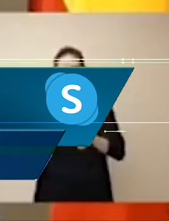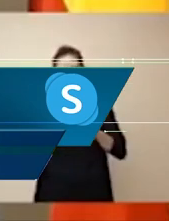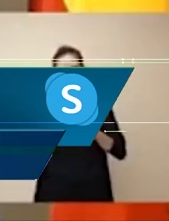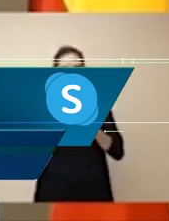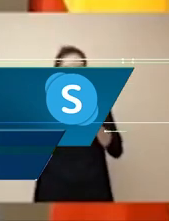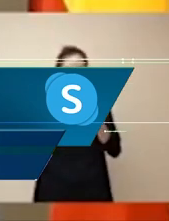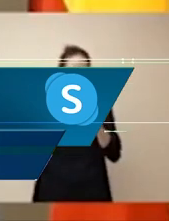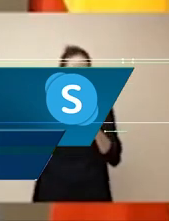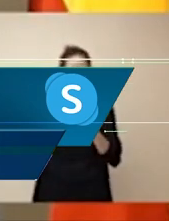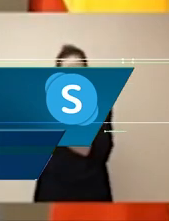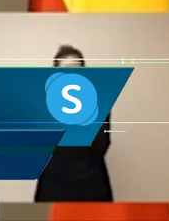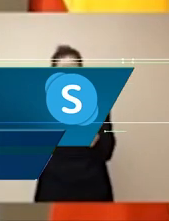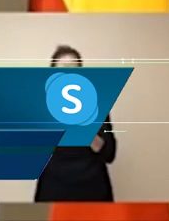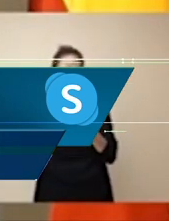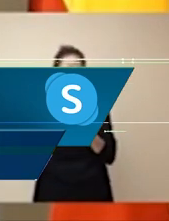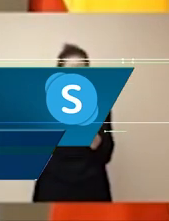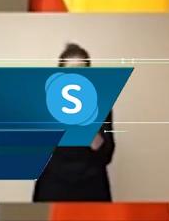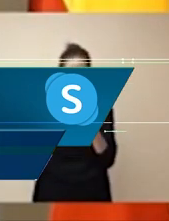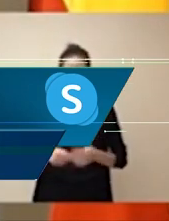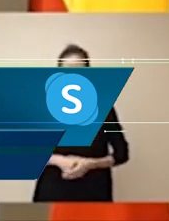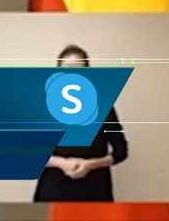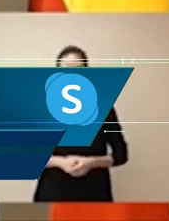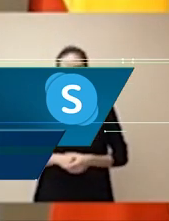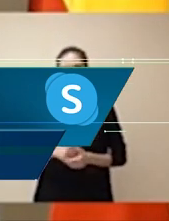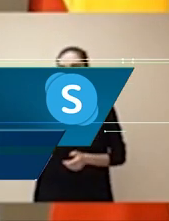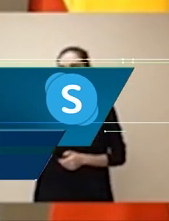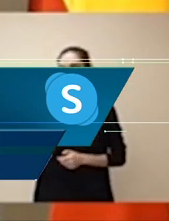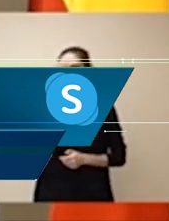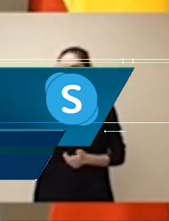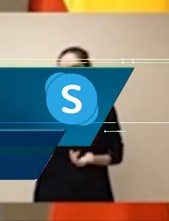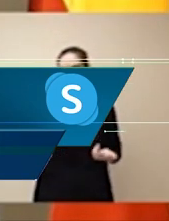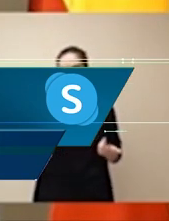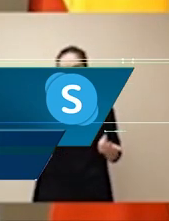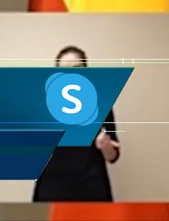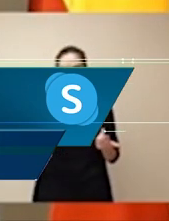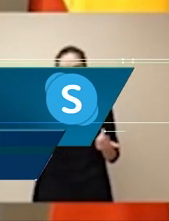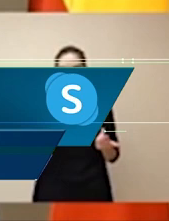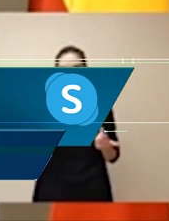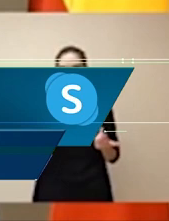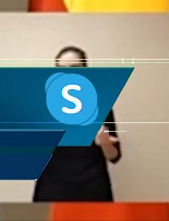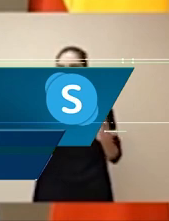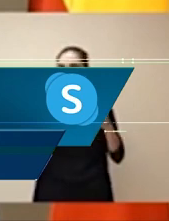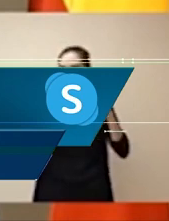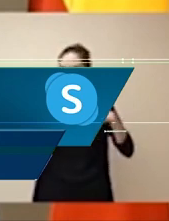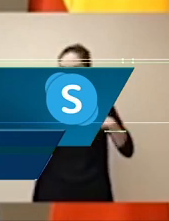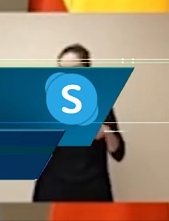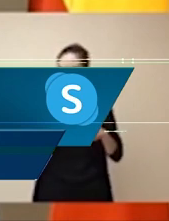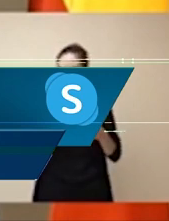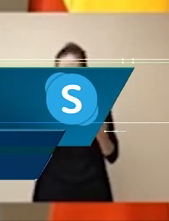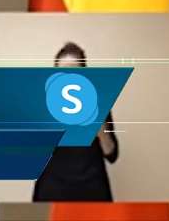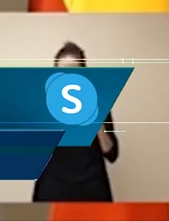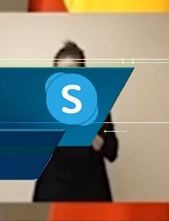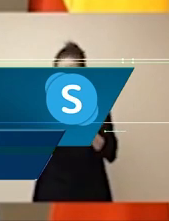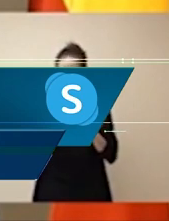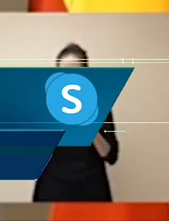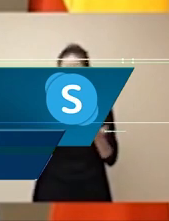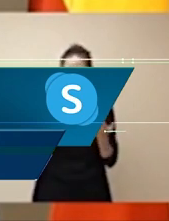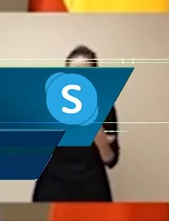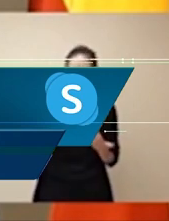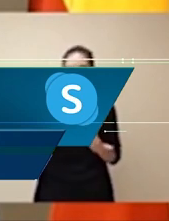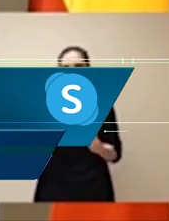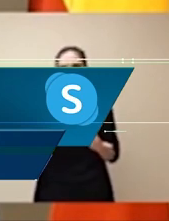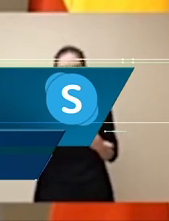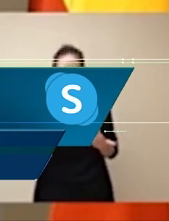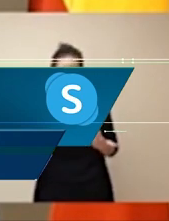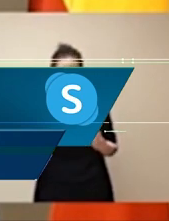que decimos, que muchas veces pues se utilizan como herramientas propagandísticas. Ahora, dentro de eso hay niveles. Si